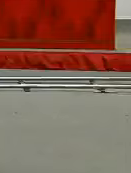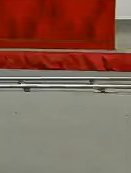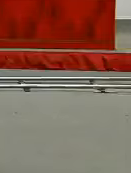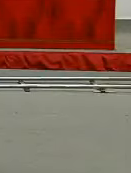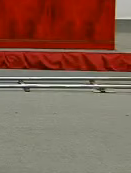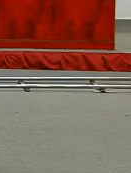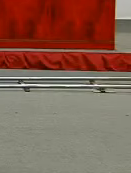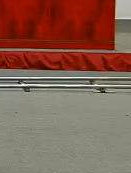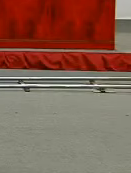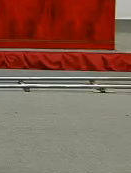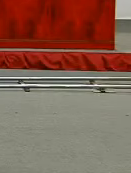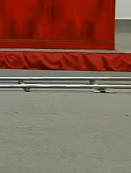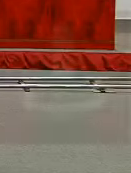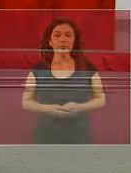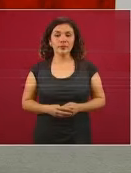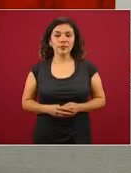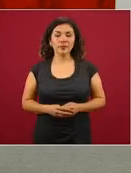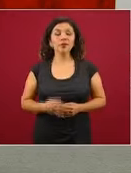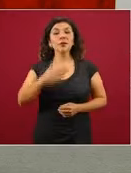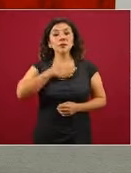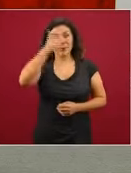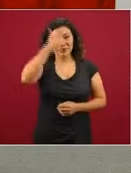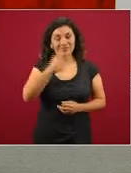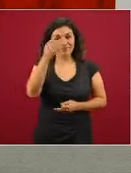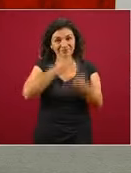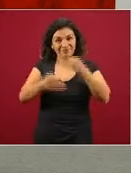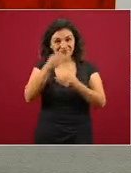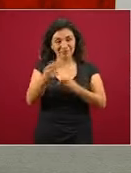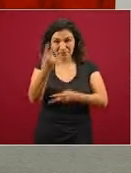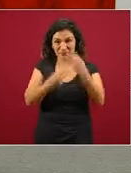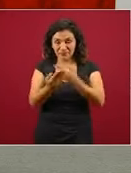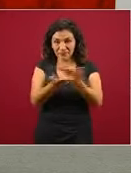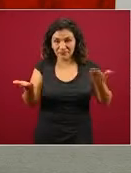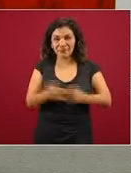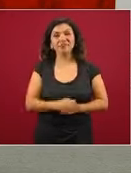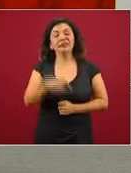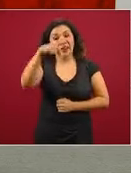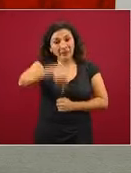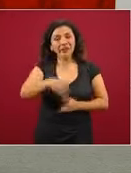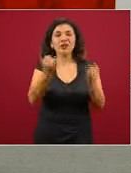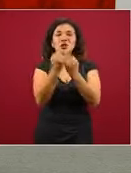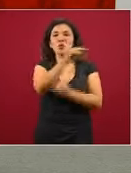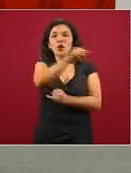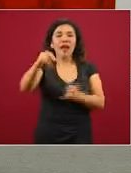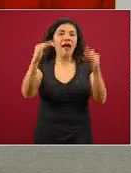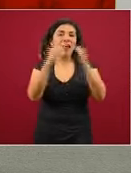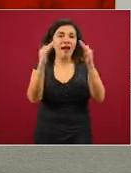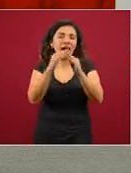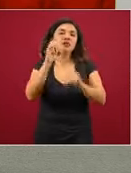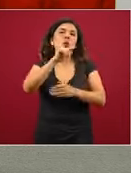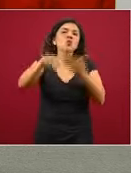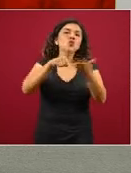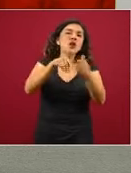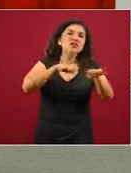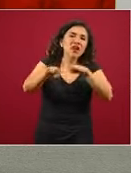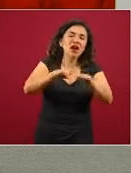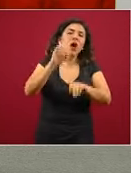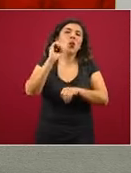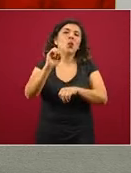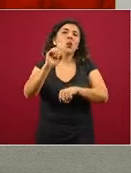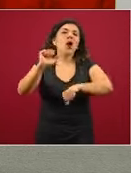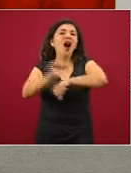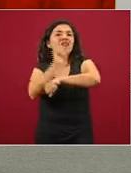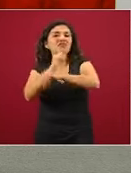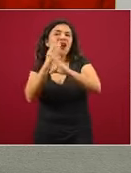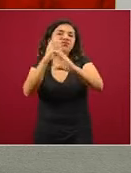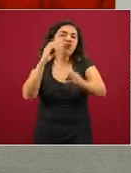Muy buenas noches, tengan ustedes aquí y allá en casa también, o en el trabajo, en el camino,